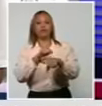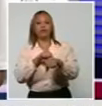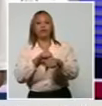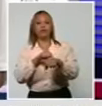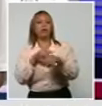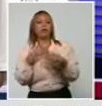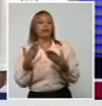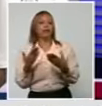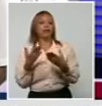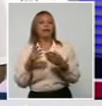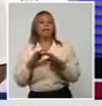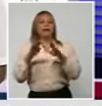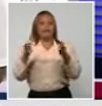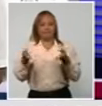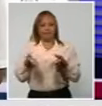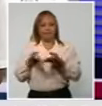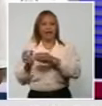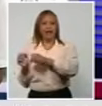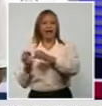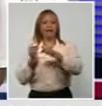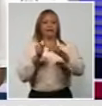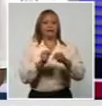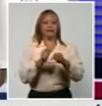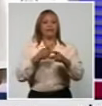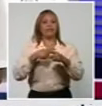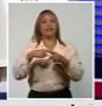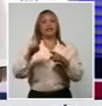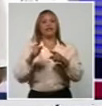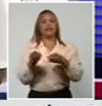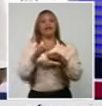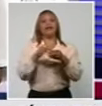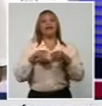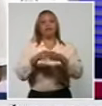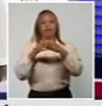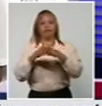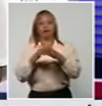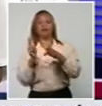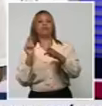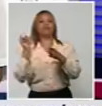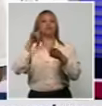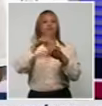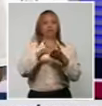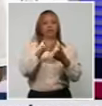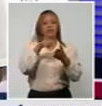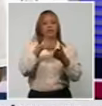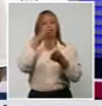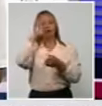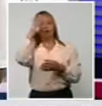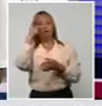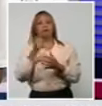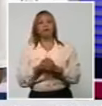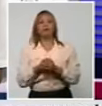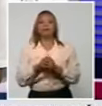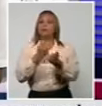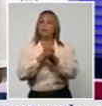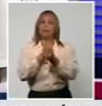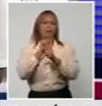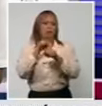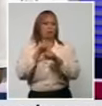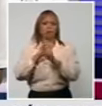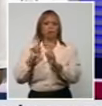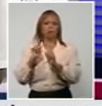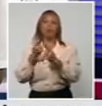que esa carga salga desde su destino y llegue y arribe, o sea, desde su origen y llegue al país. No es lo que constituye el mayor riesgo, pero sí